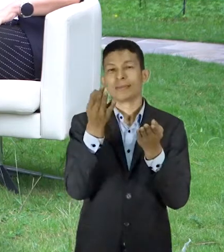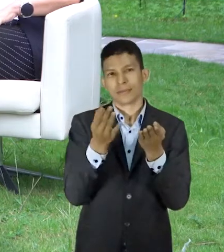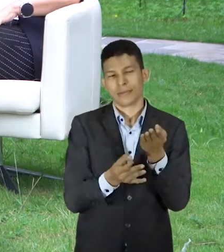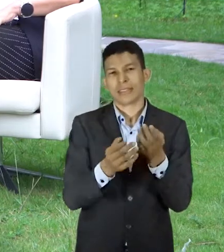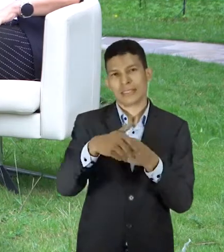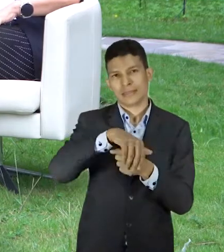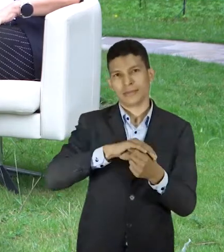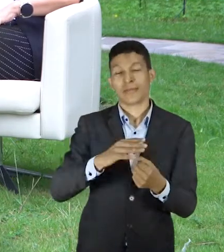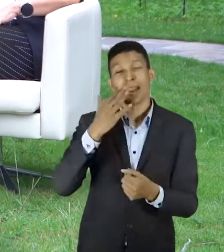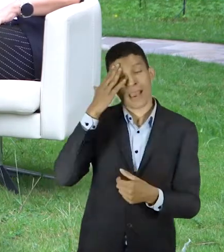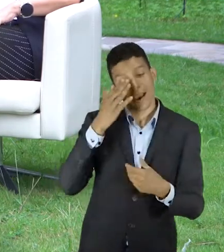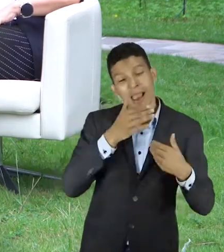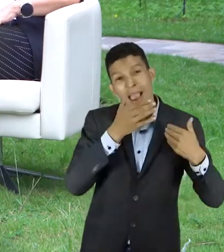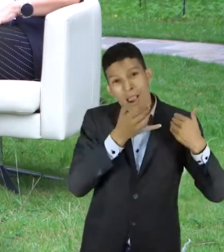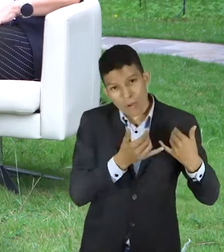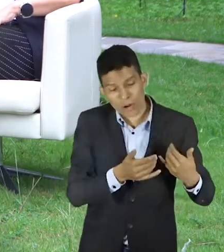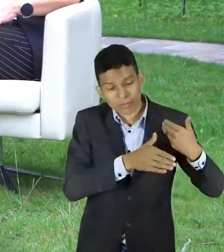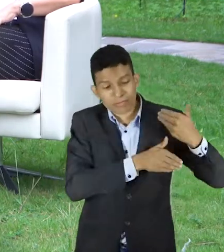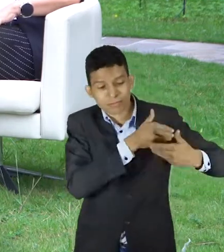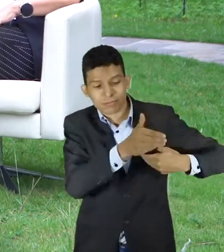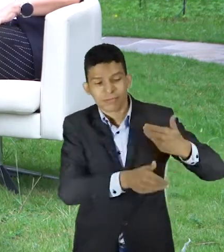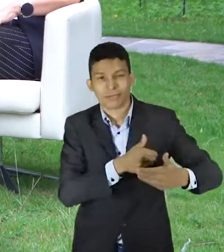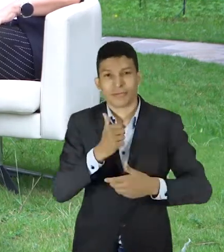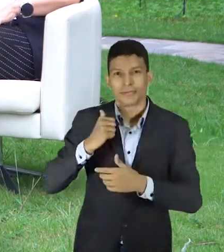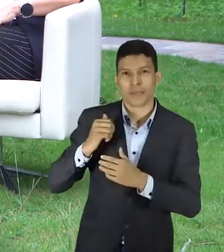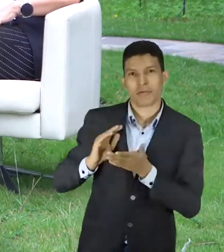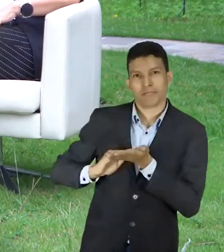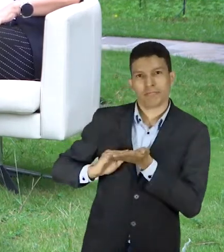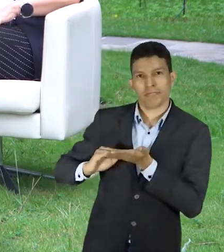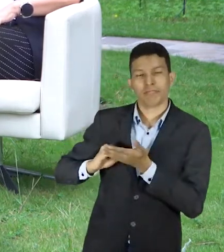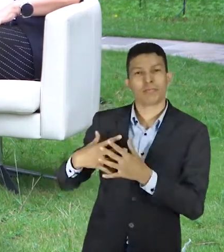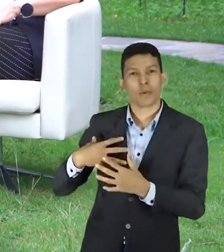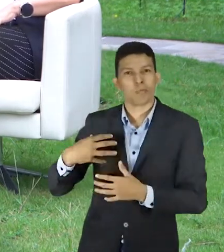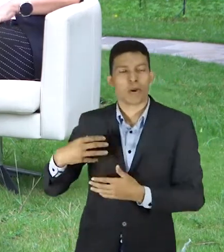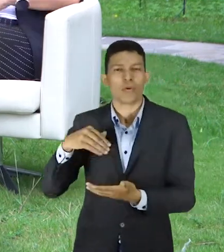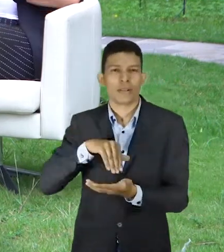mujeres, hagan lo que les dice su médico.